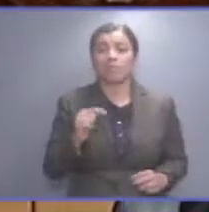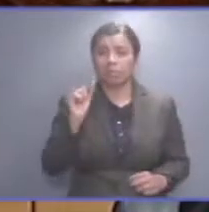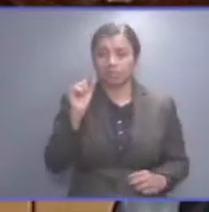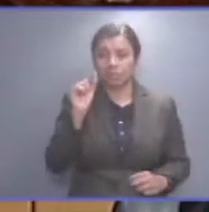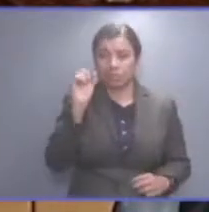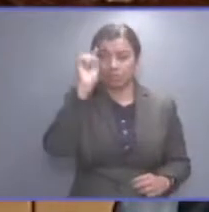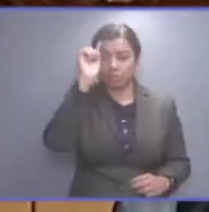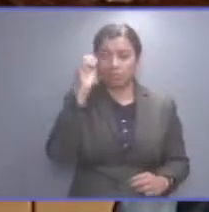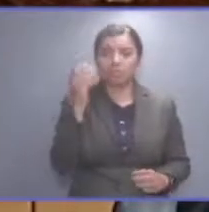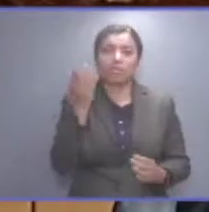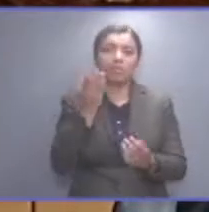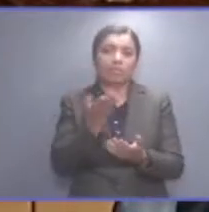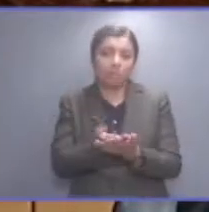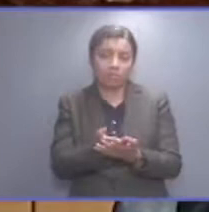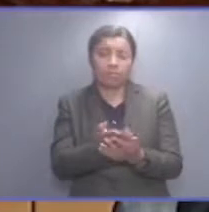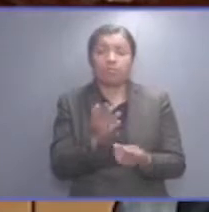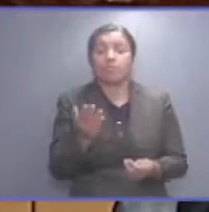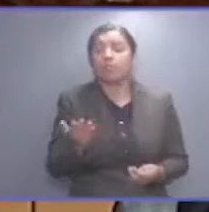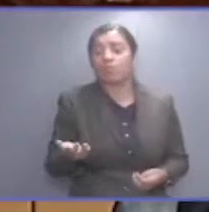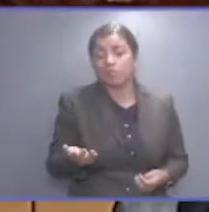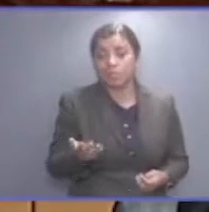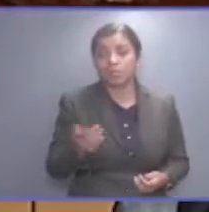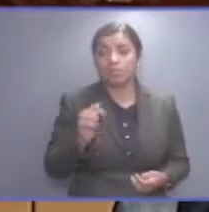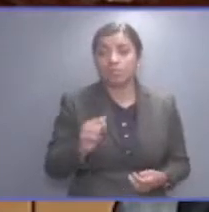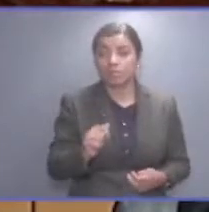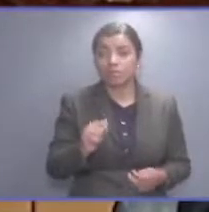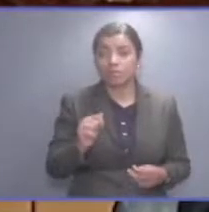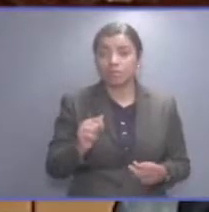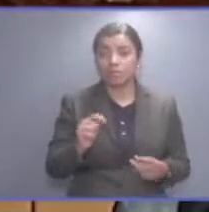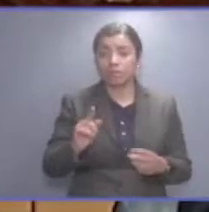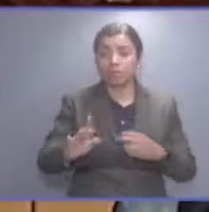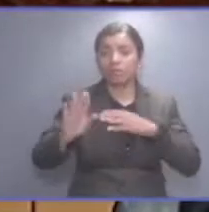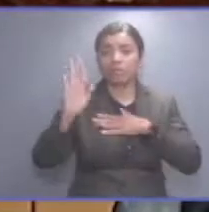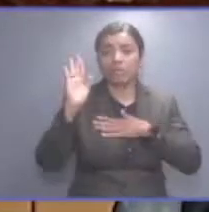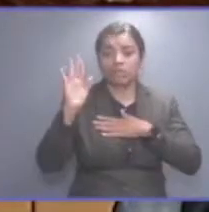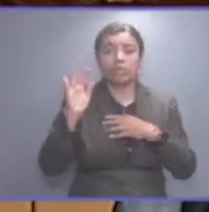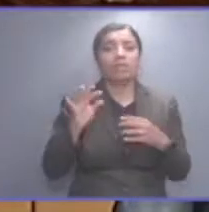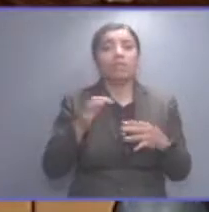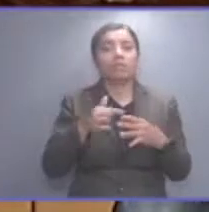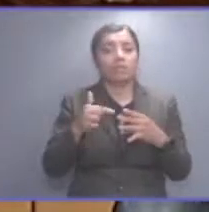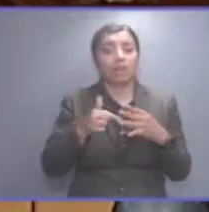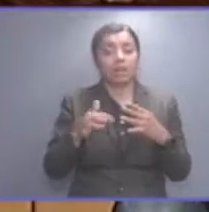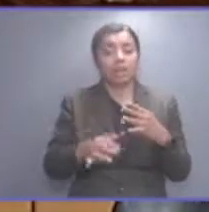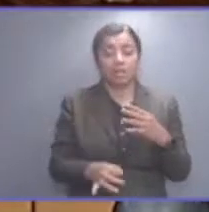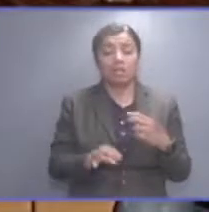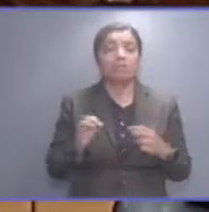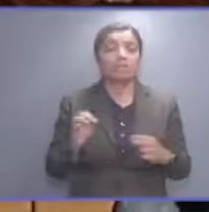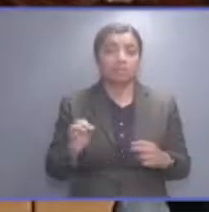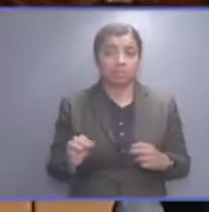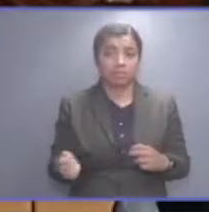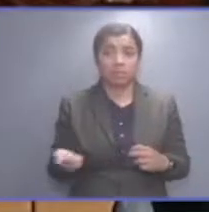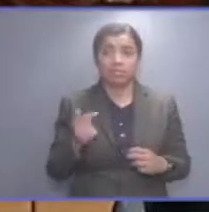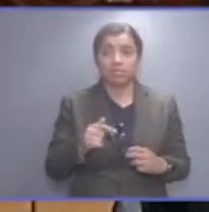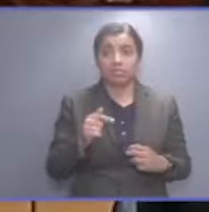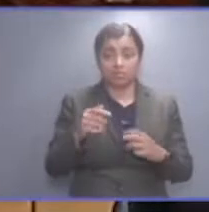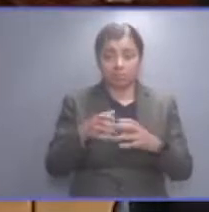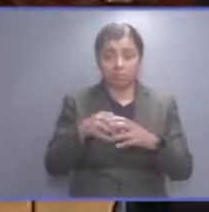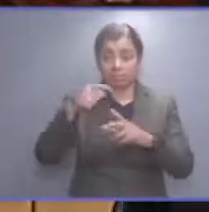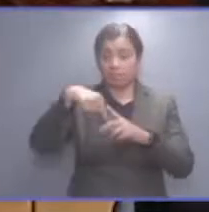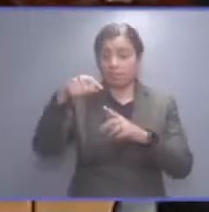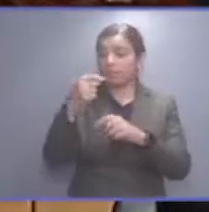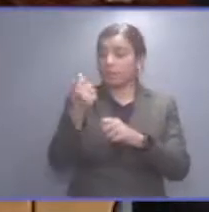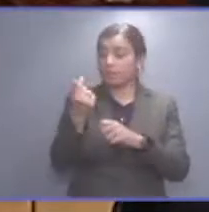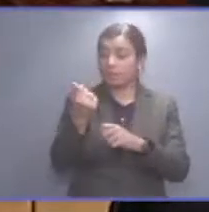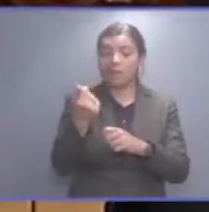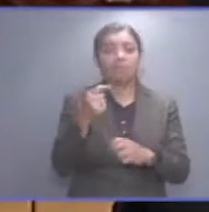una propuesta en donde se le diera estricto cumplimiento a las leyes que salgan de la Comisión Financiera,